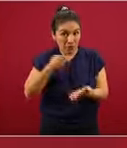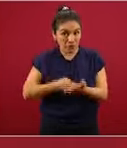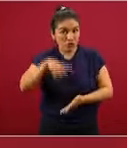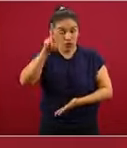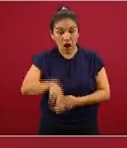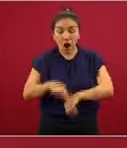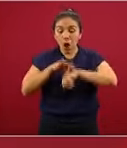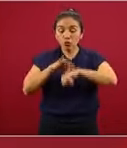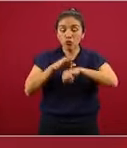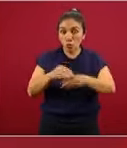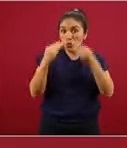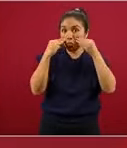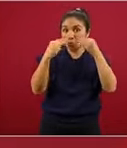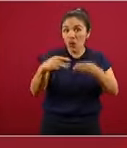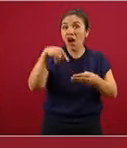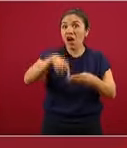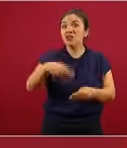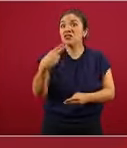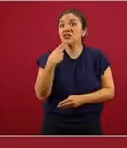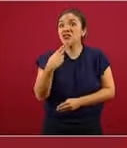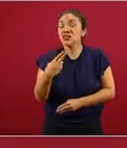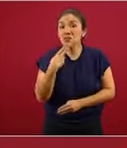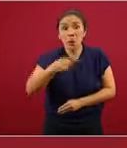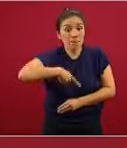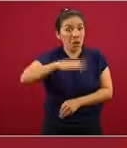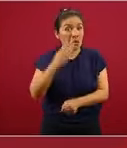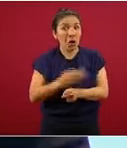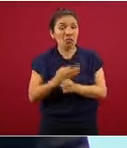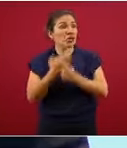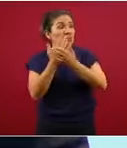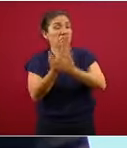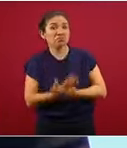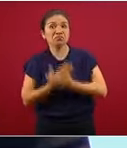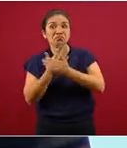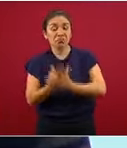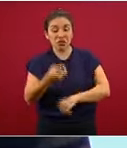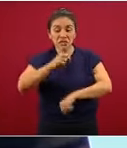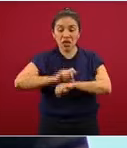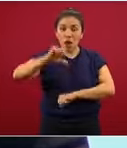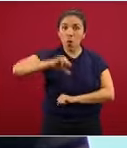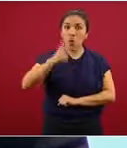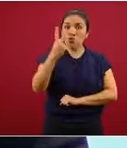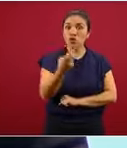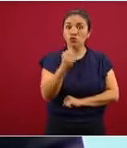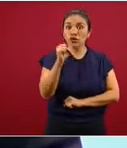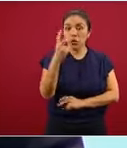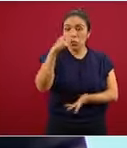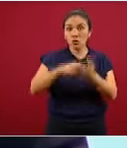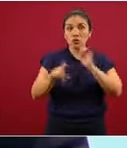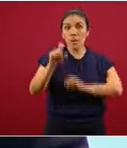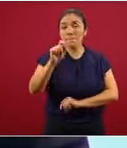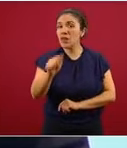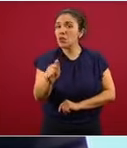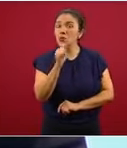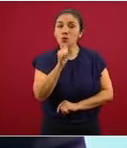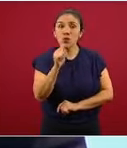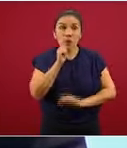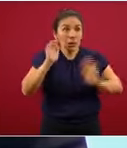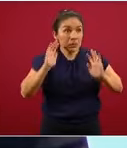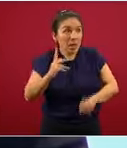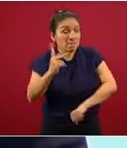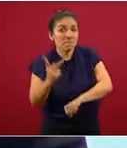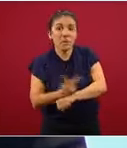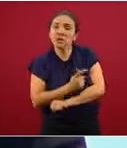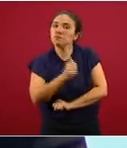o que muestre la potencial eficacia. Pero hasta el momento de hoy, 2 de septiembre de 2020, no ha ocurrido esto,